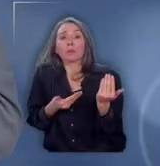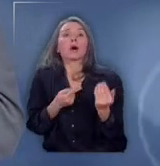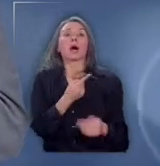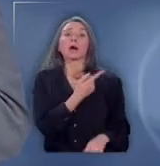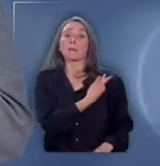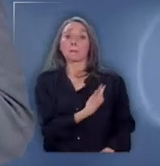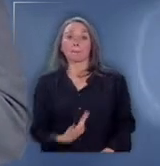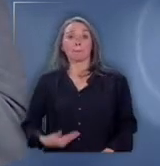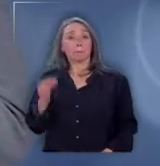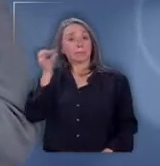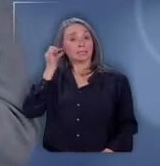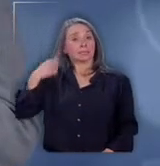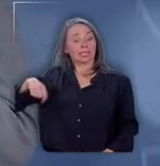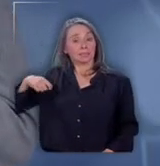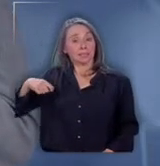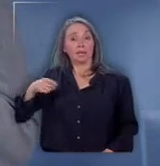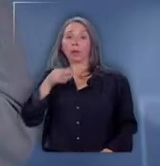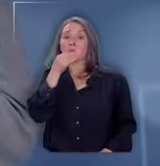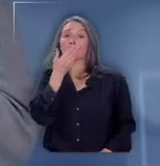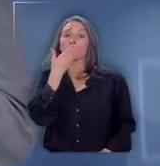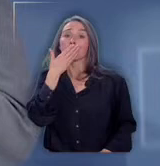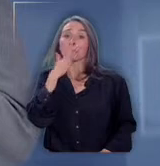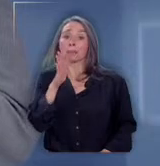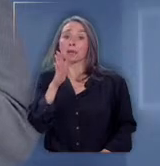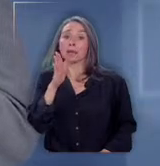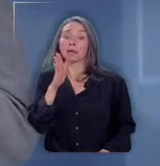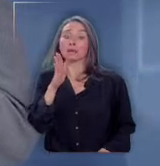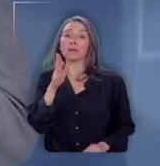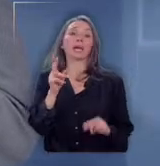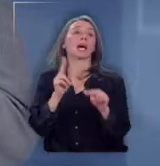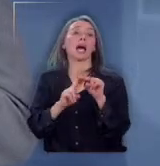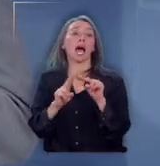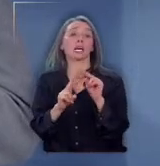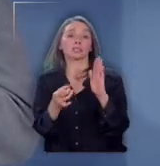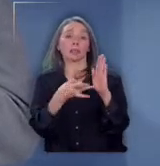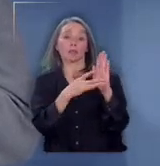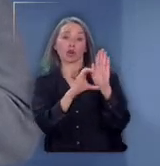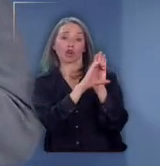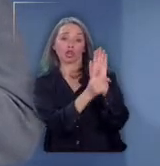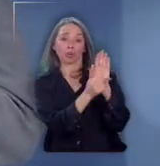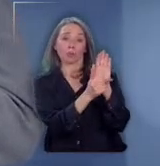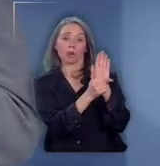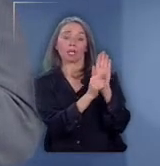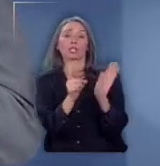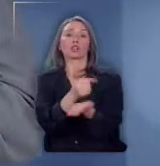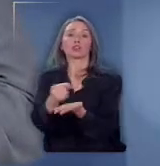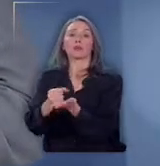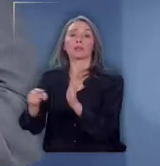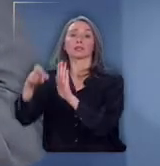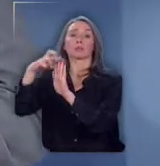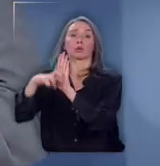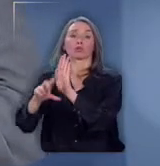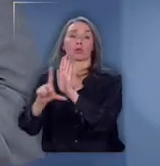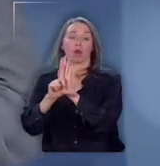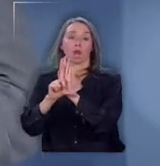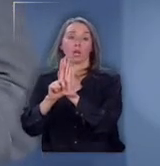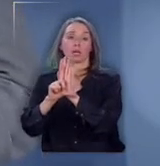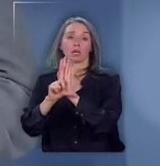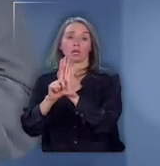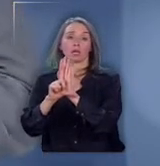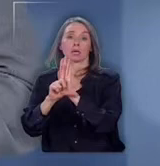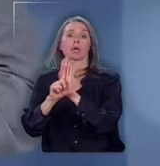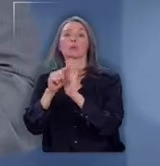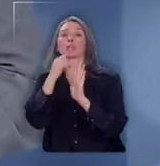presidenta del senado adelantar que prefería cometer un sacrilegio con la constitución en lugar de no tramitar la iniciativa considerándola que se